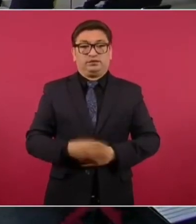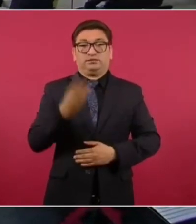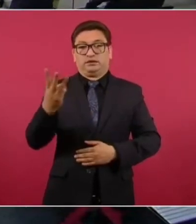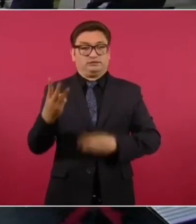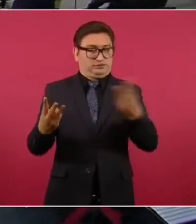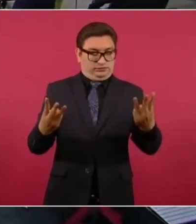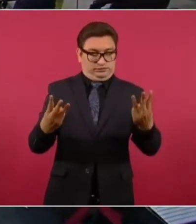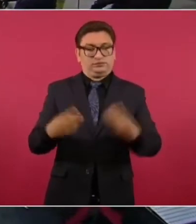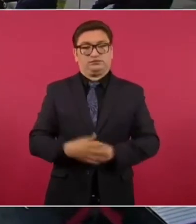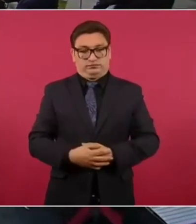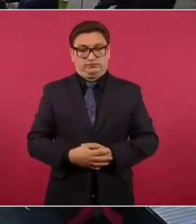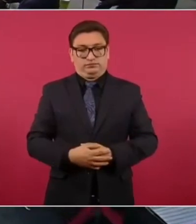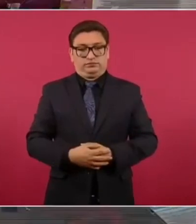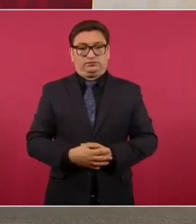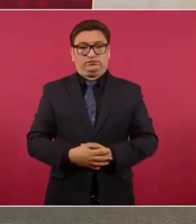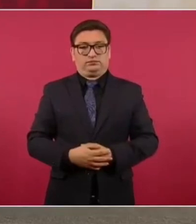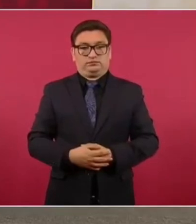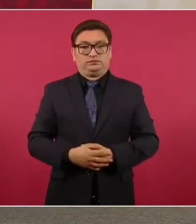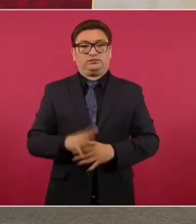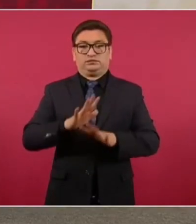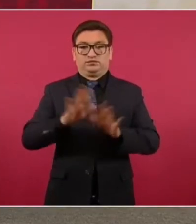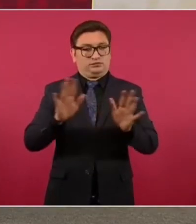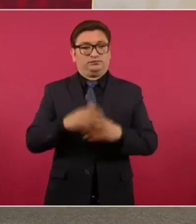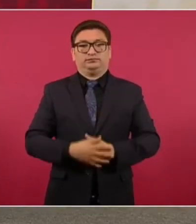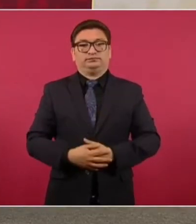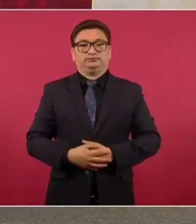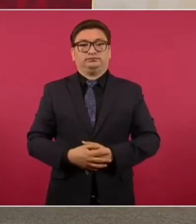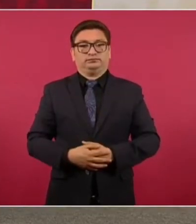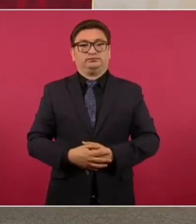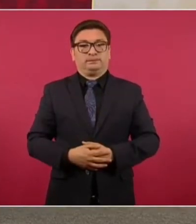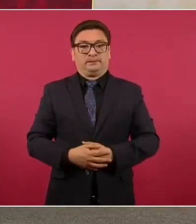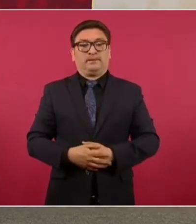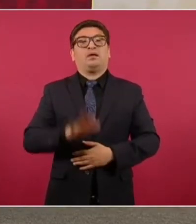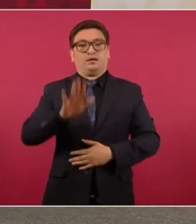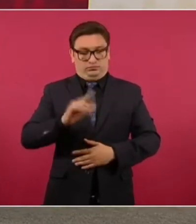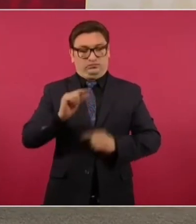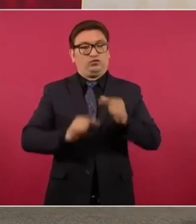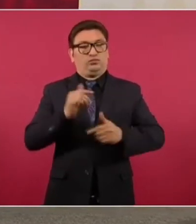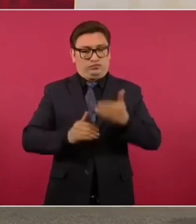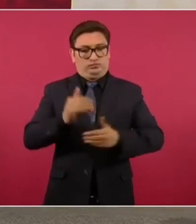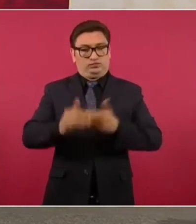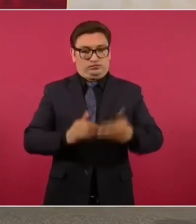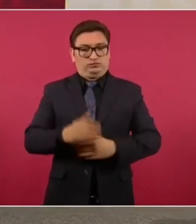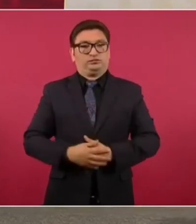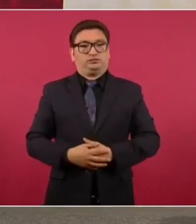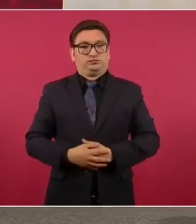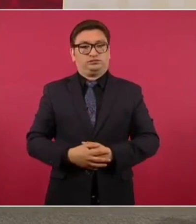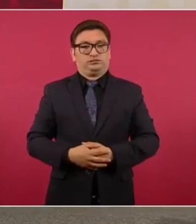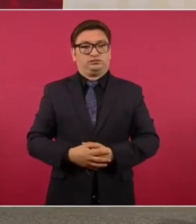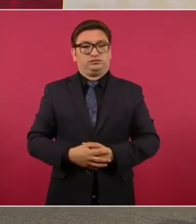3, acabas de estar ya. Sí, vamos poco a poco, vamos sin